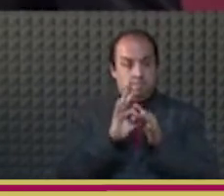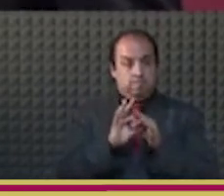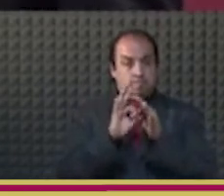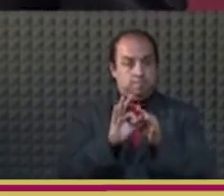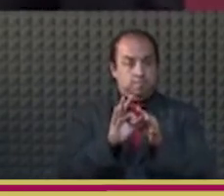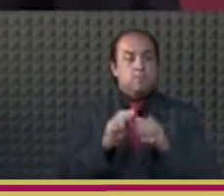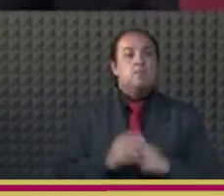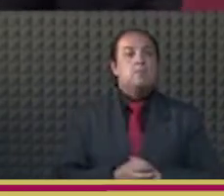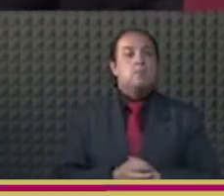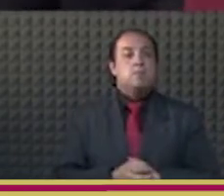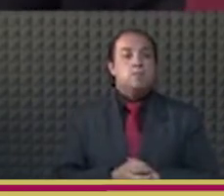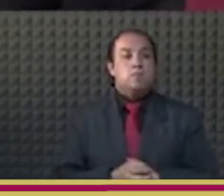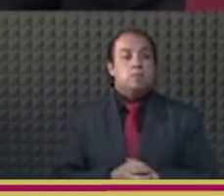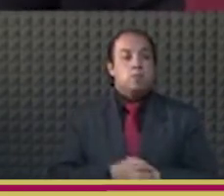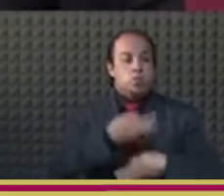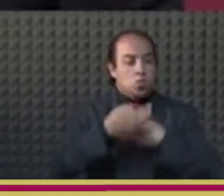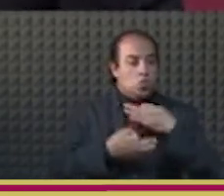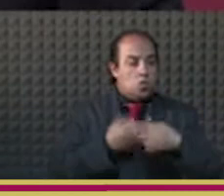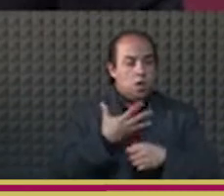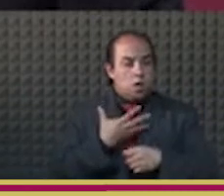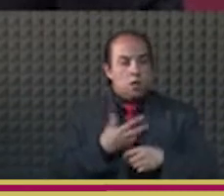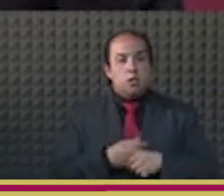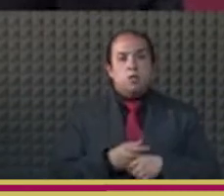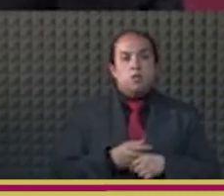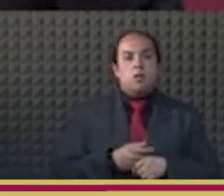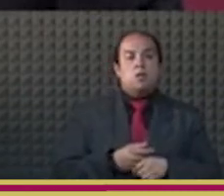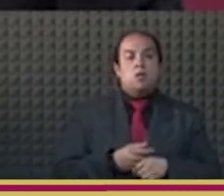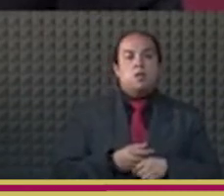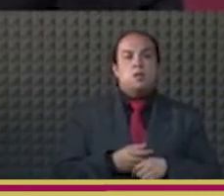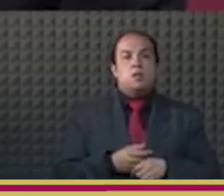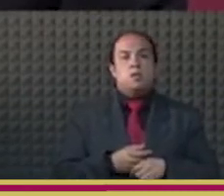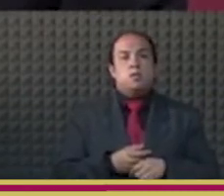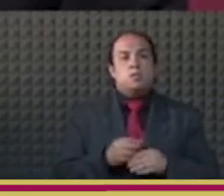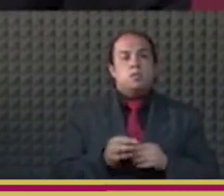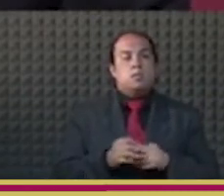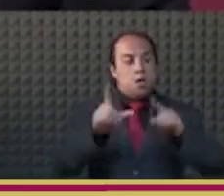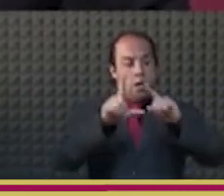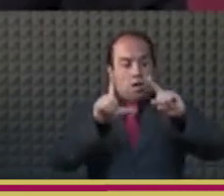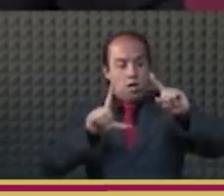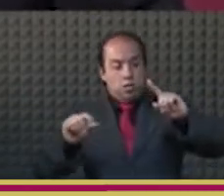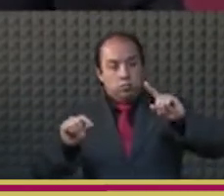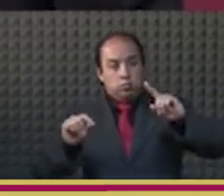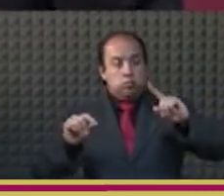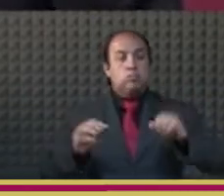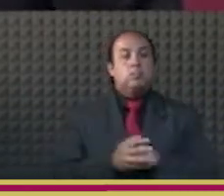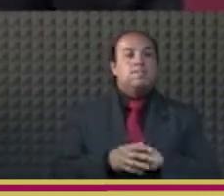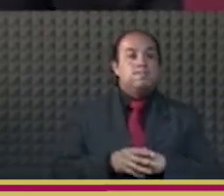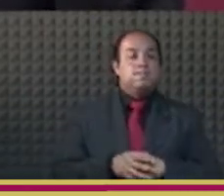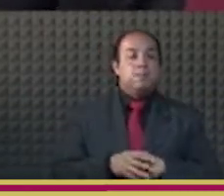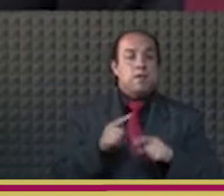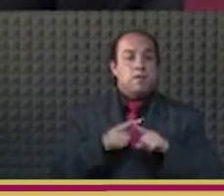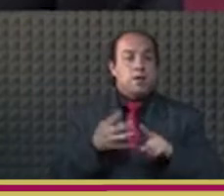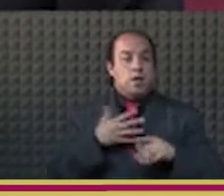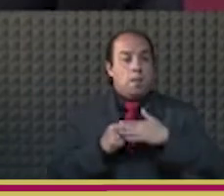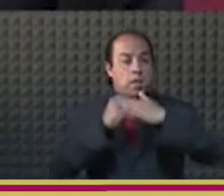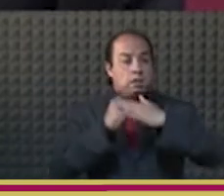simultáneamente. Todo esto ocurre en un marco nacional distinto que se ha venido fortaleciendo